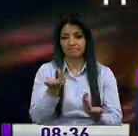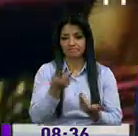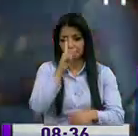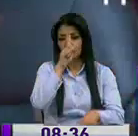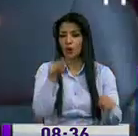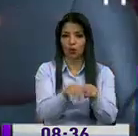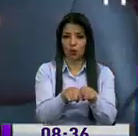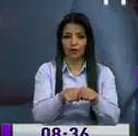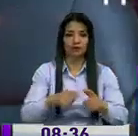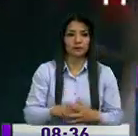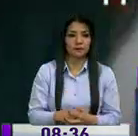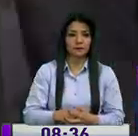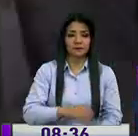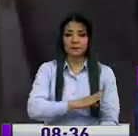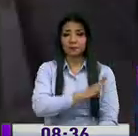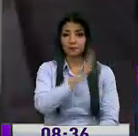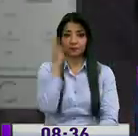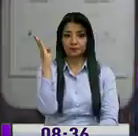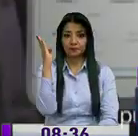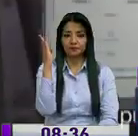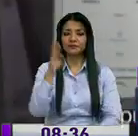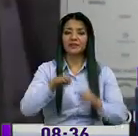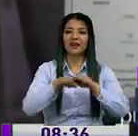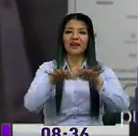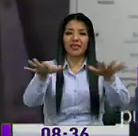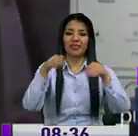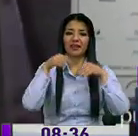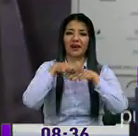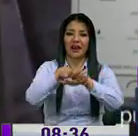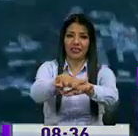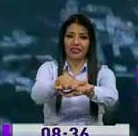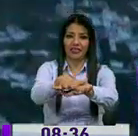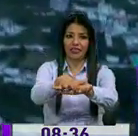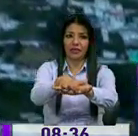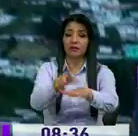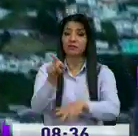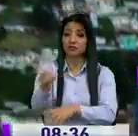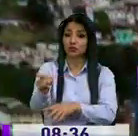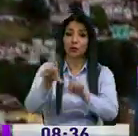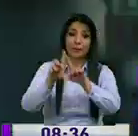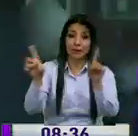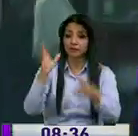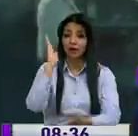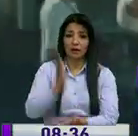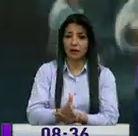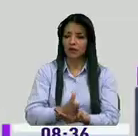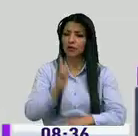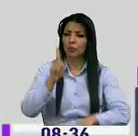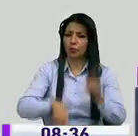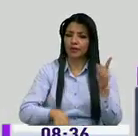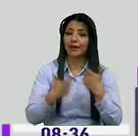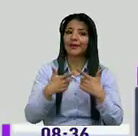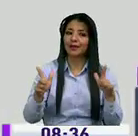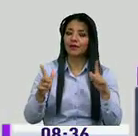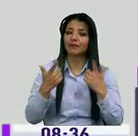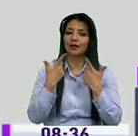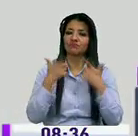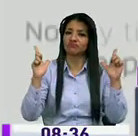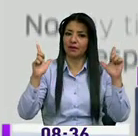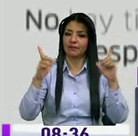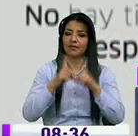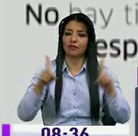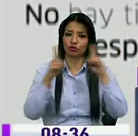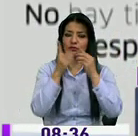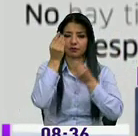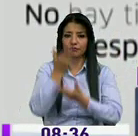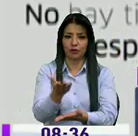principio de neutralidad de red garantiza que los contenidos no puedan ser bloqueados y que se respete el libre tráfico de datos e información en la